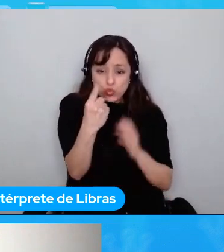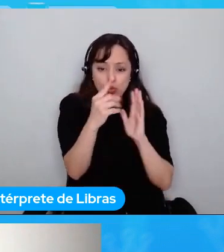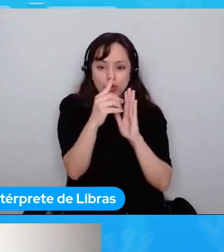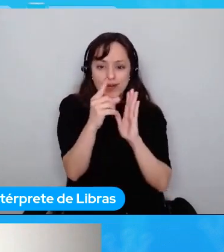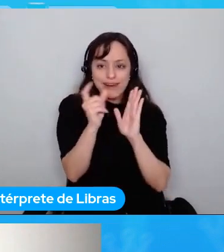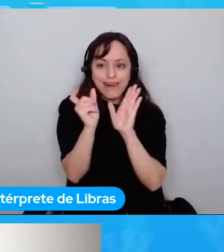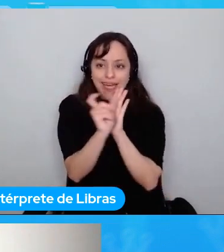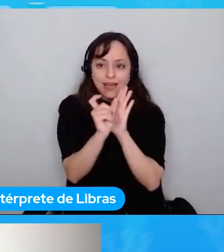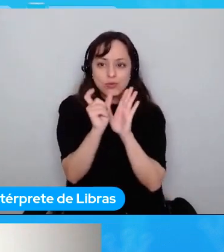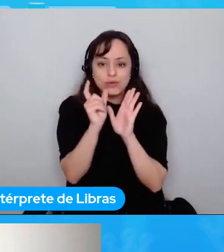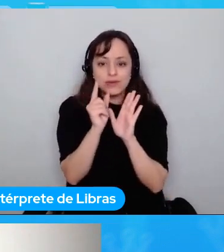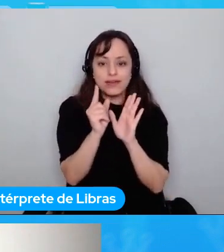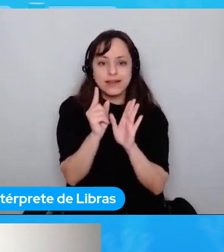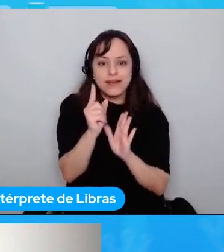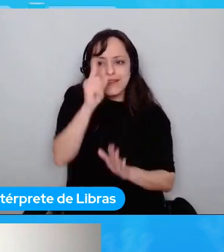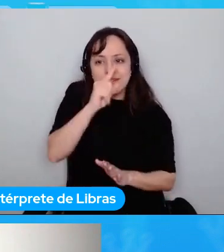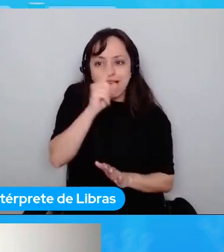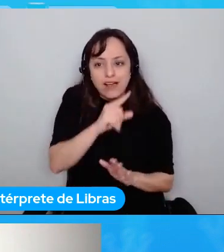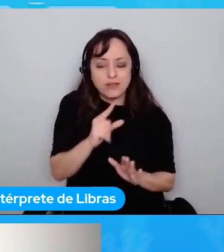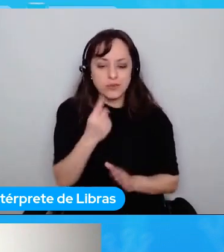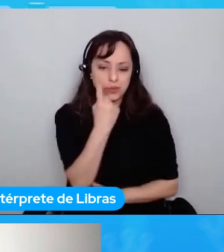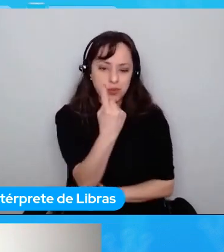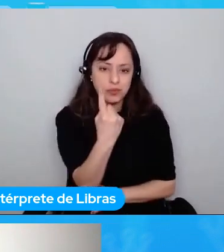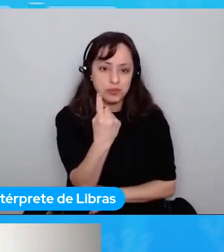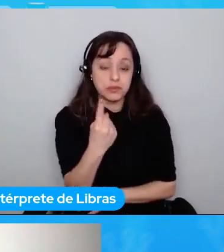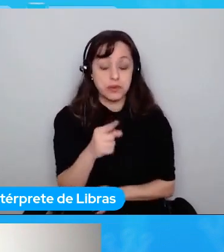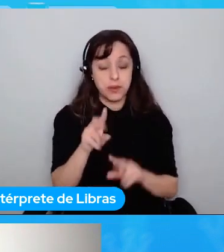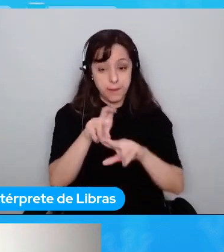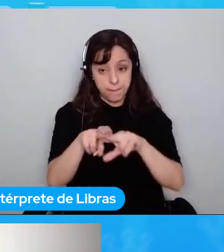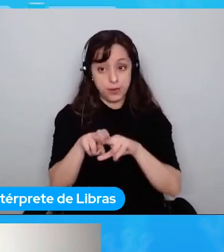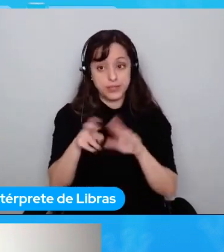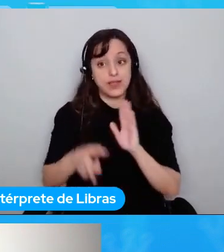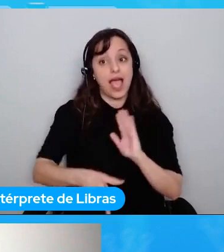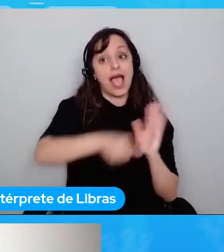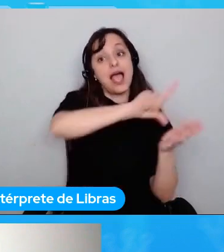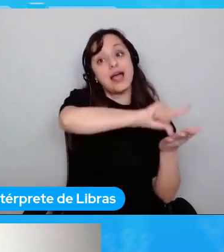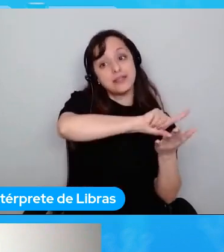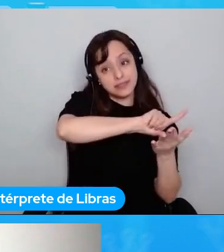es el objetivo, que el dato, que la información sea tratada antes de publicarse.